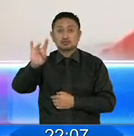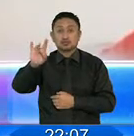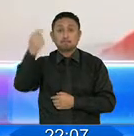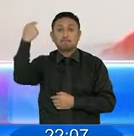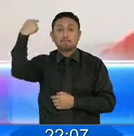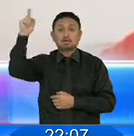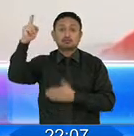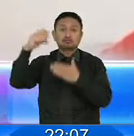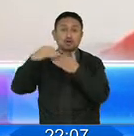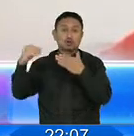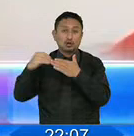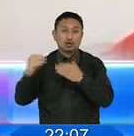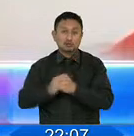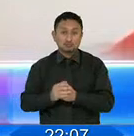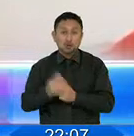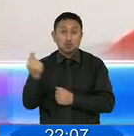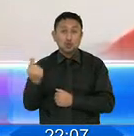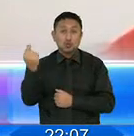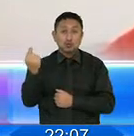millones de dólares.